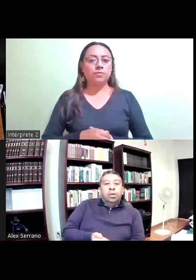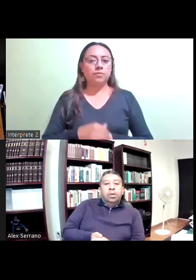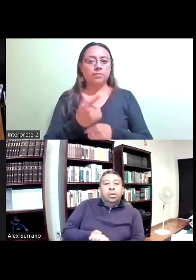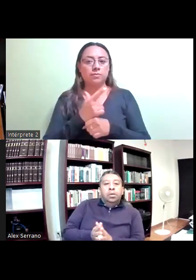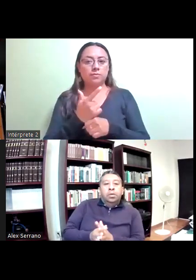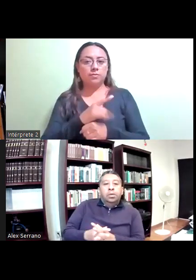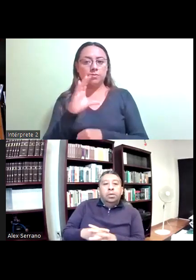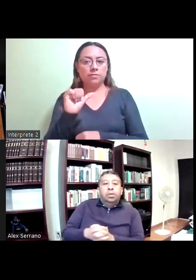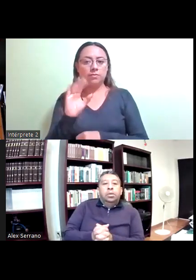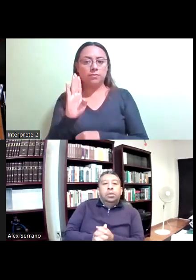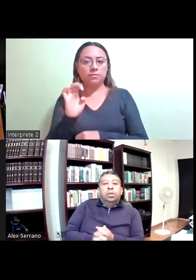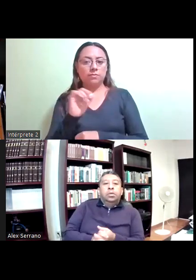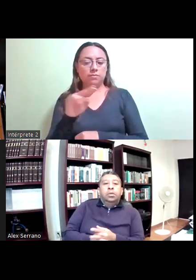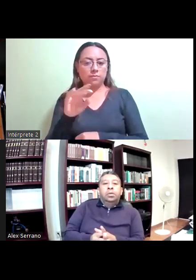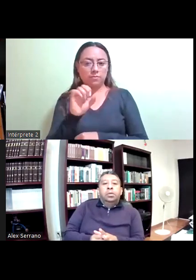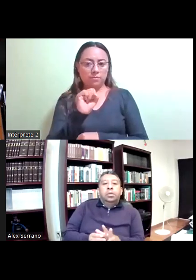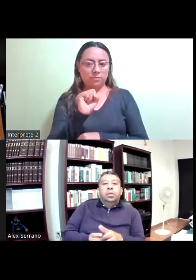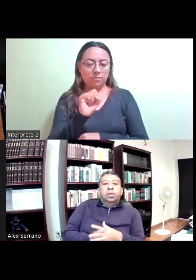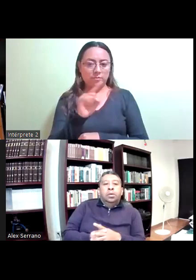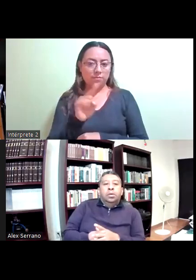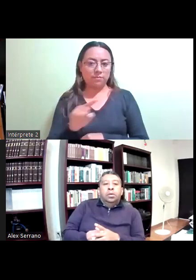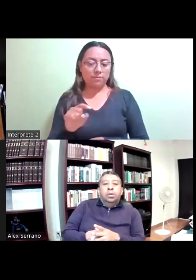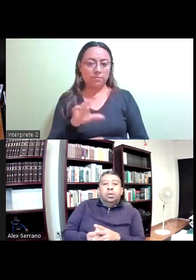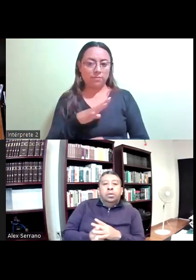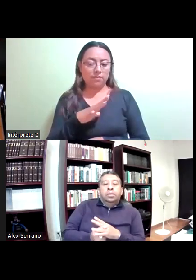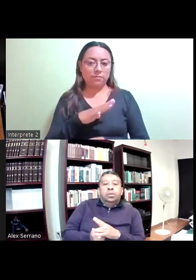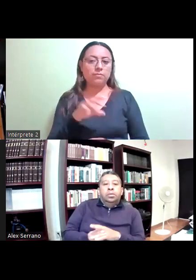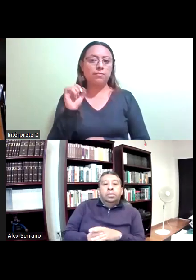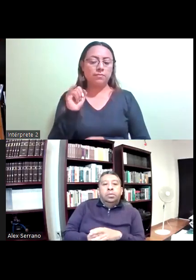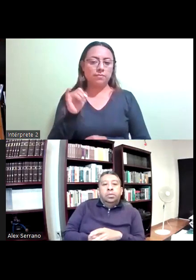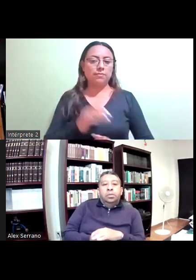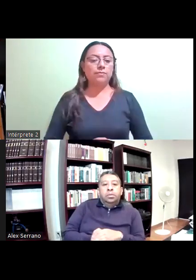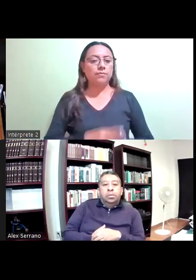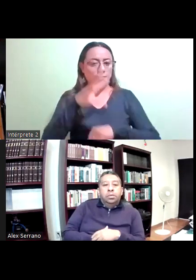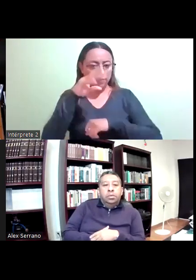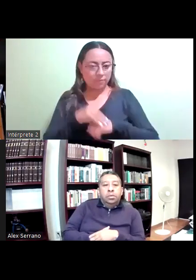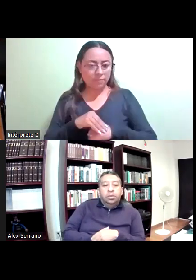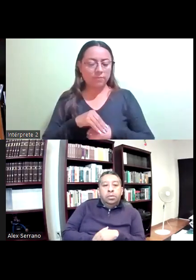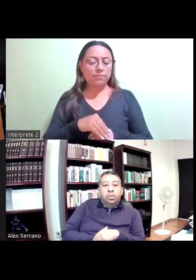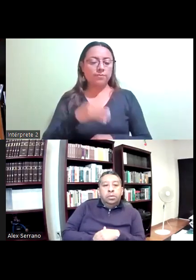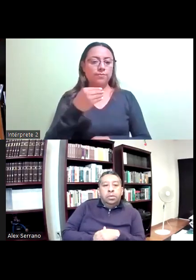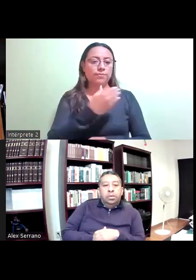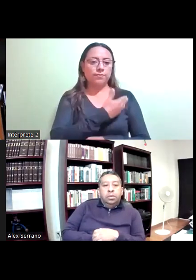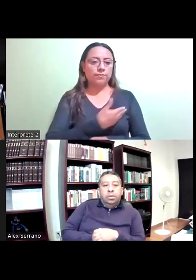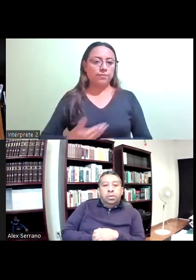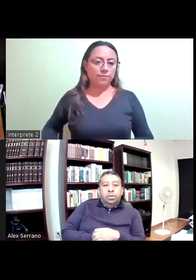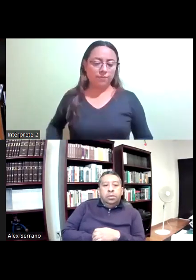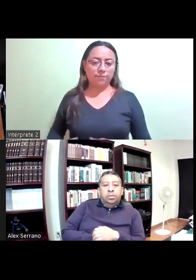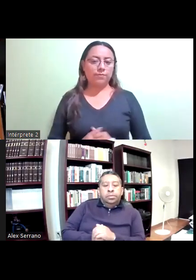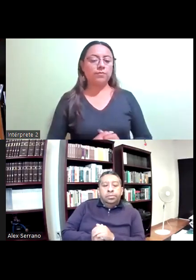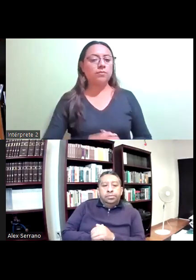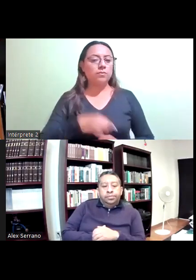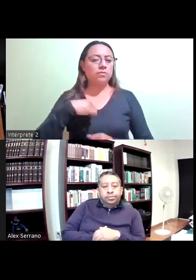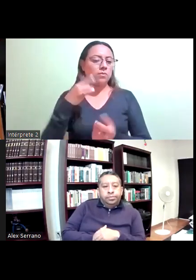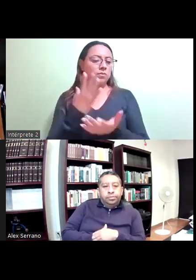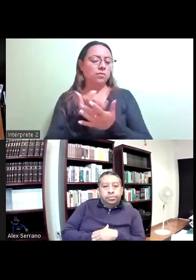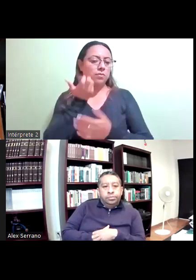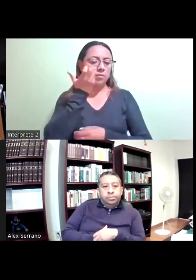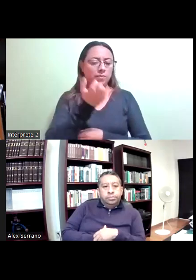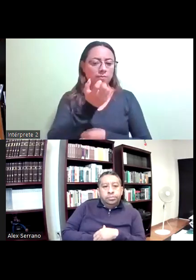Sí, presidente. Adelante, con la venia de la presidenta. Solamente informar